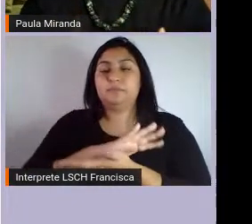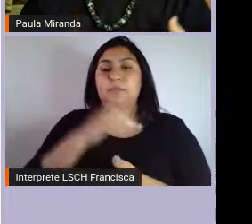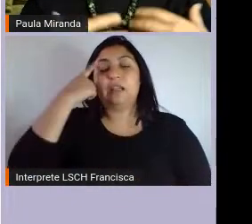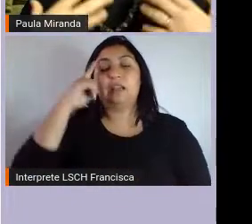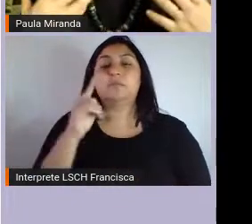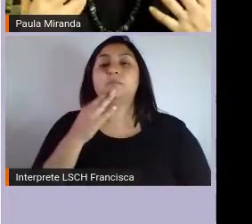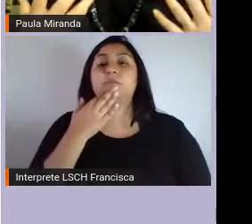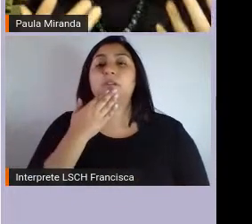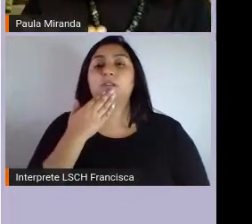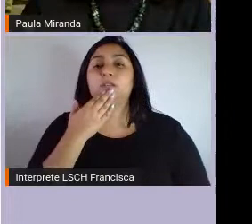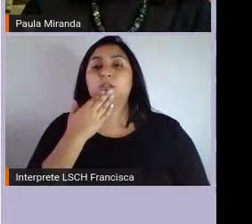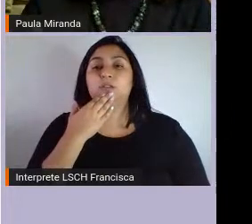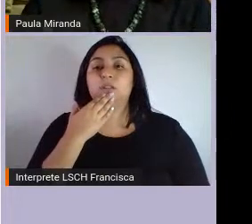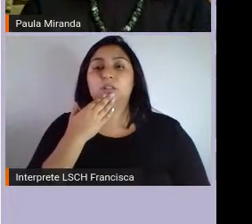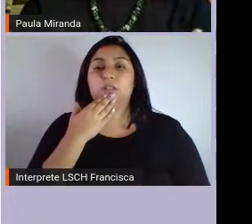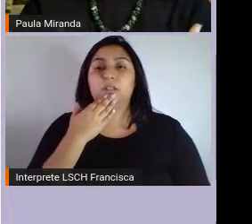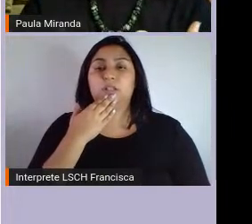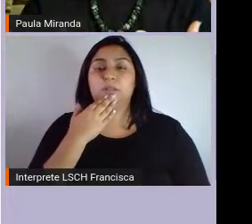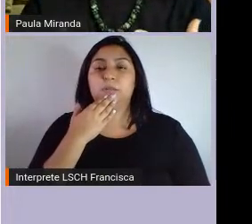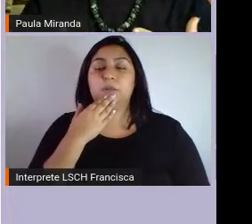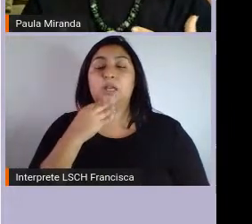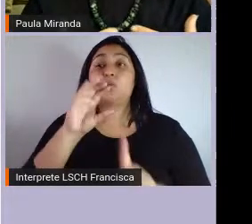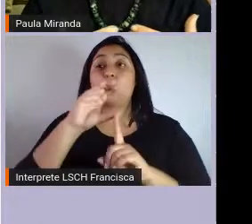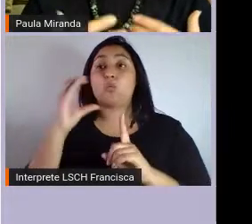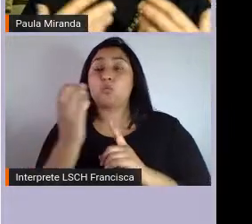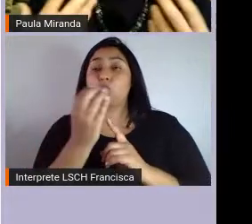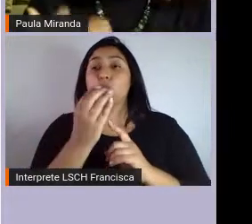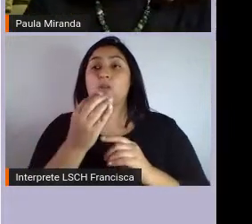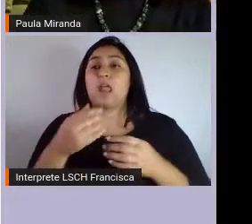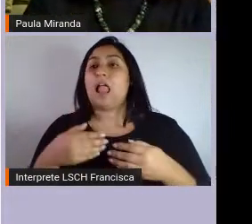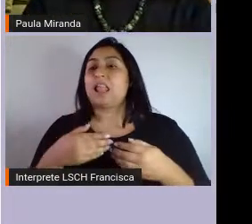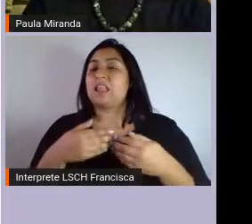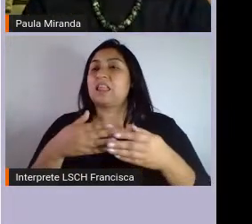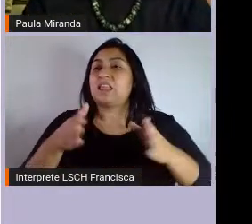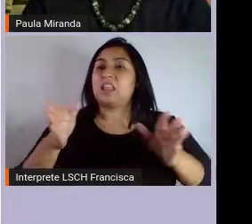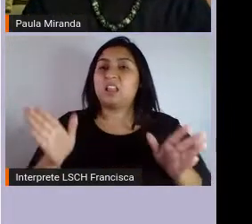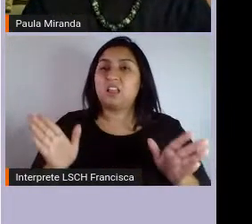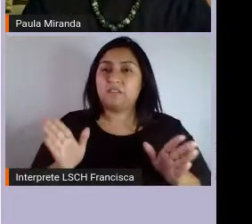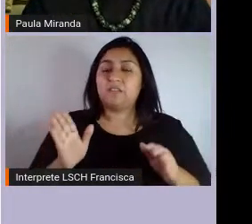una cultura muy liberal, muy transgresora